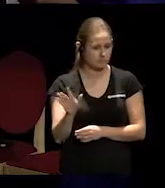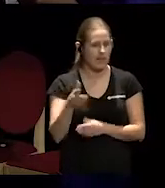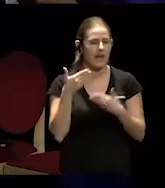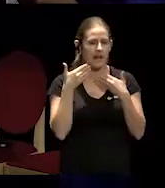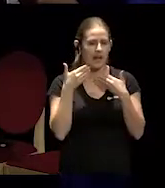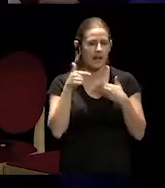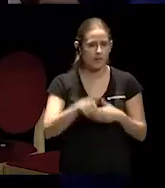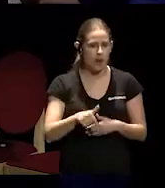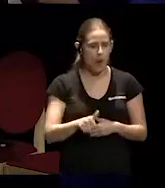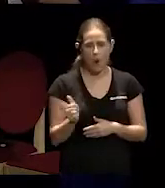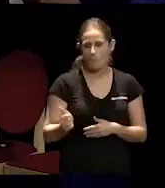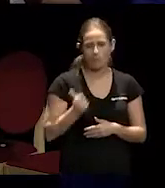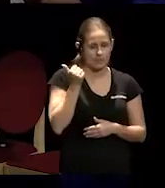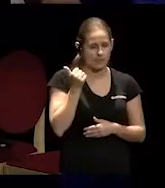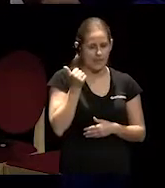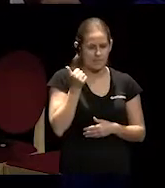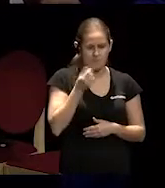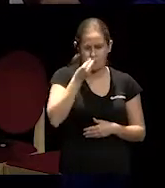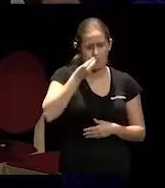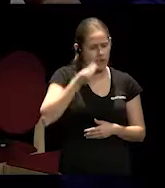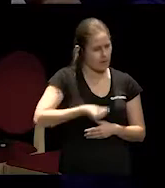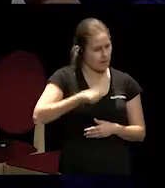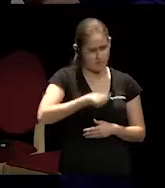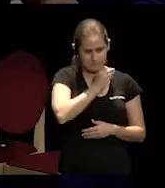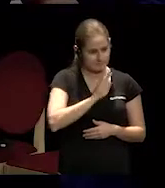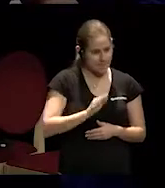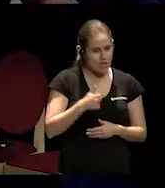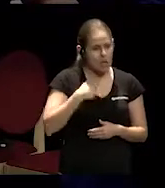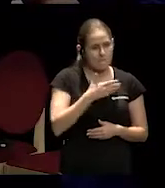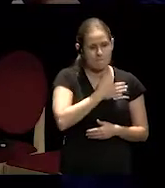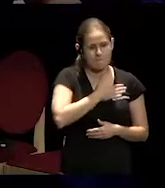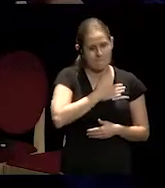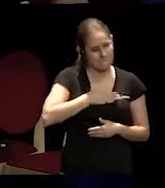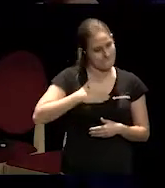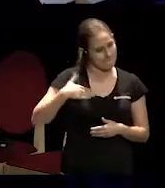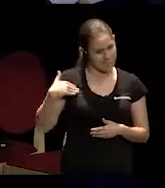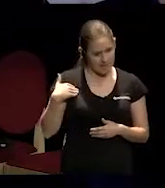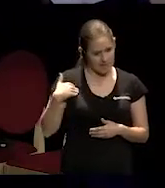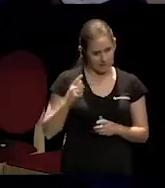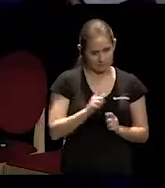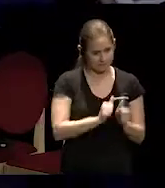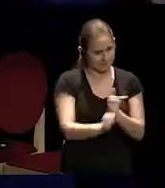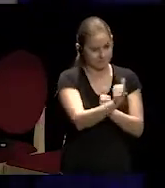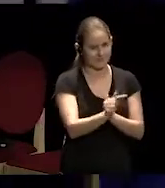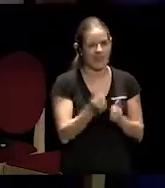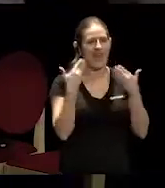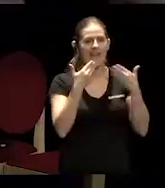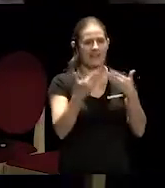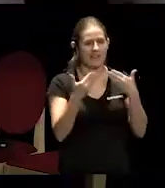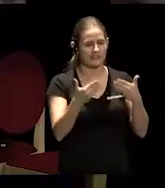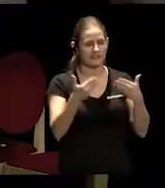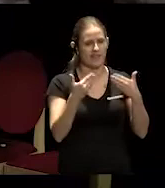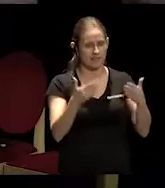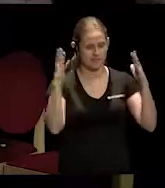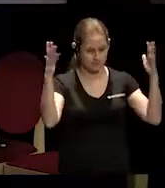Es una oportunidad genial. Me siento privilegiada. Me habéis honrado con un grandísimo honor. Ha sido una oportunidad